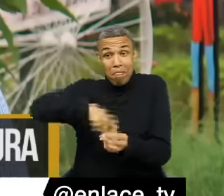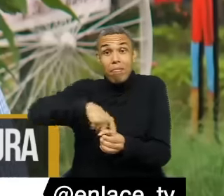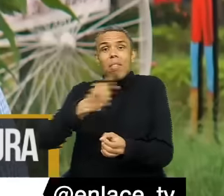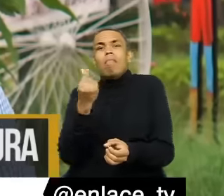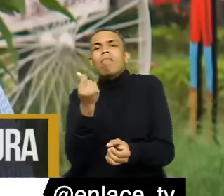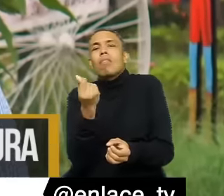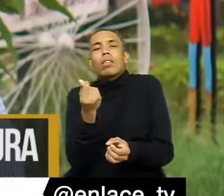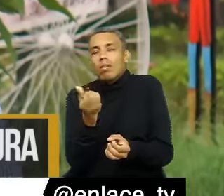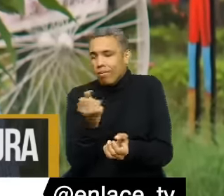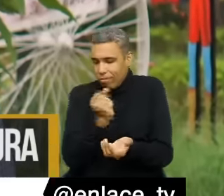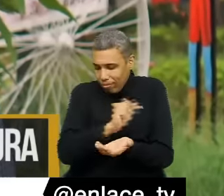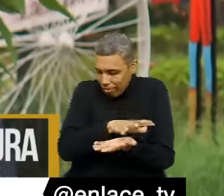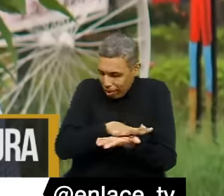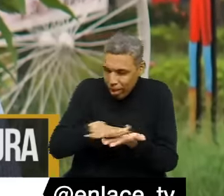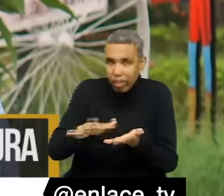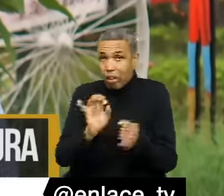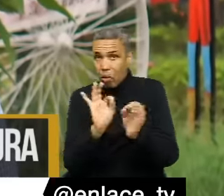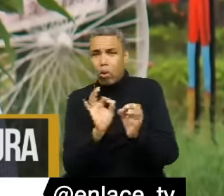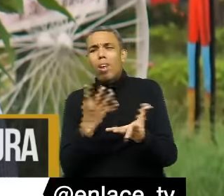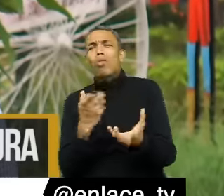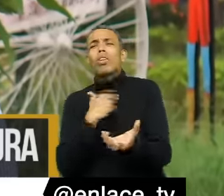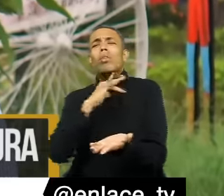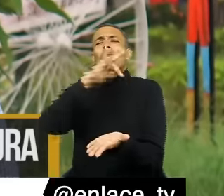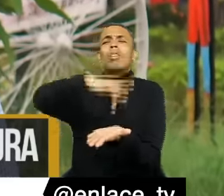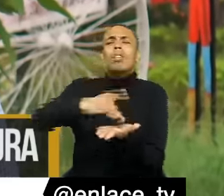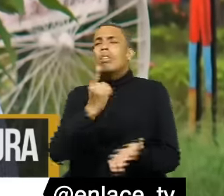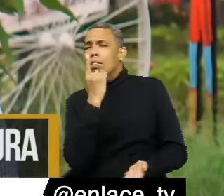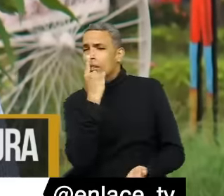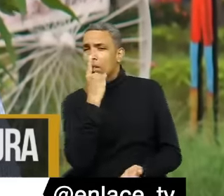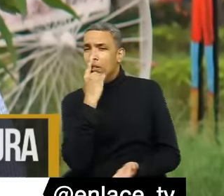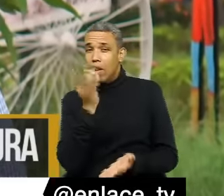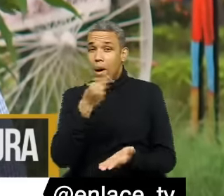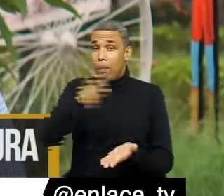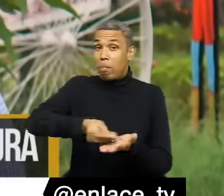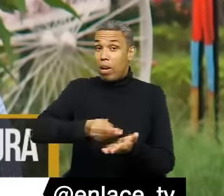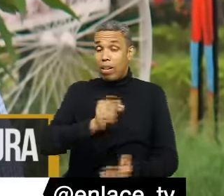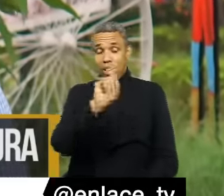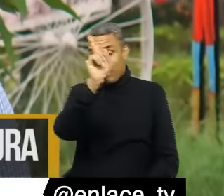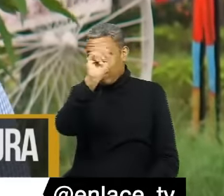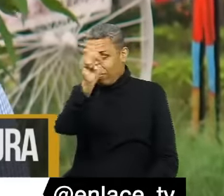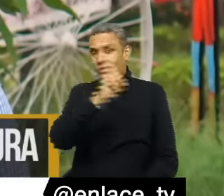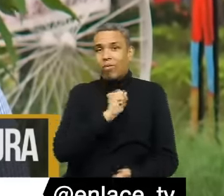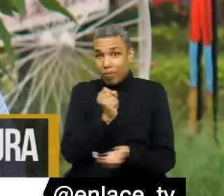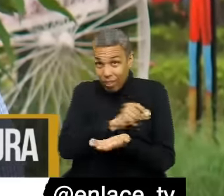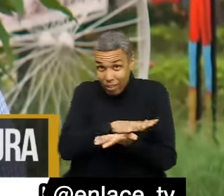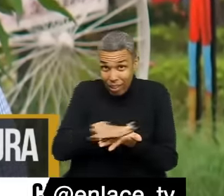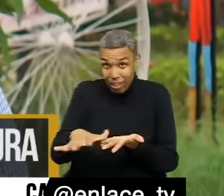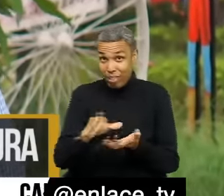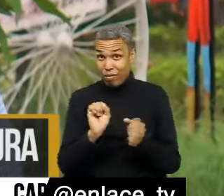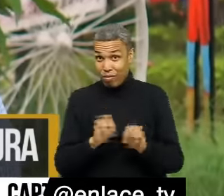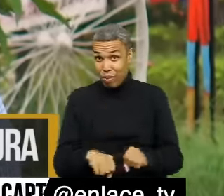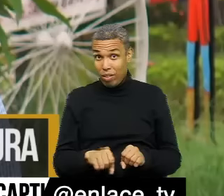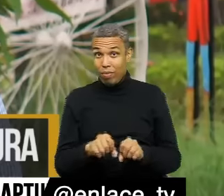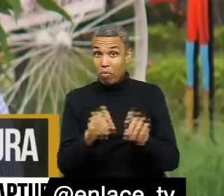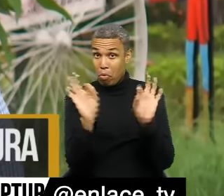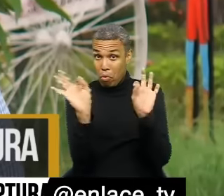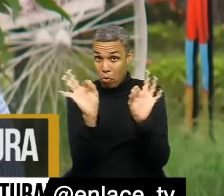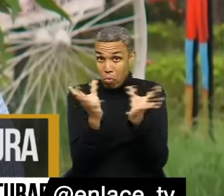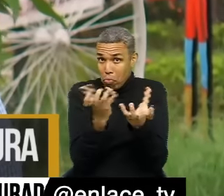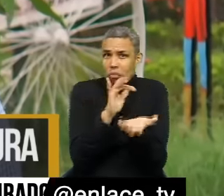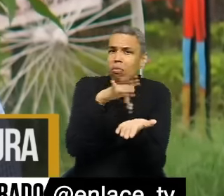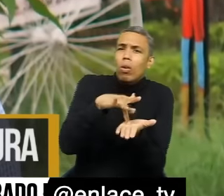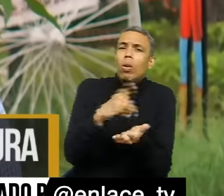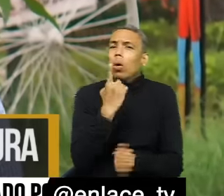para el espectáculo que se ofrece en el festival. Entonces todos los barranqueños, barranqueñas que quieran participar, que quieran ir a observar, que